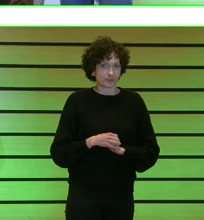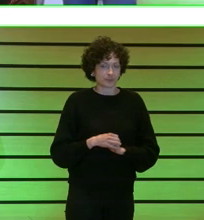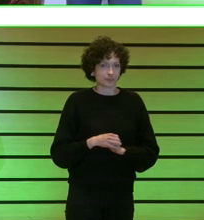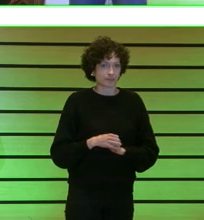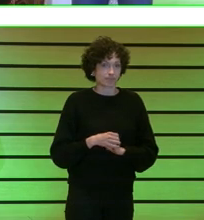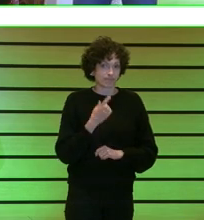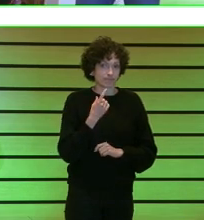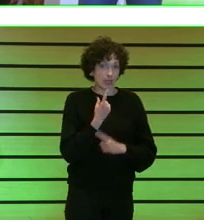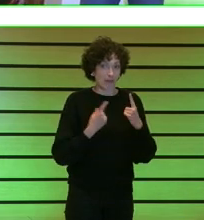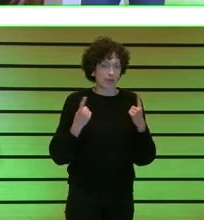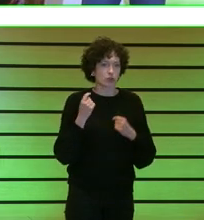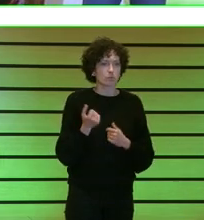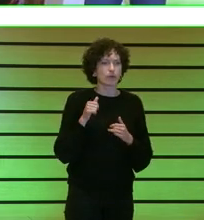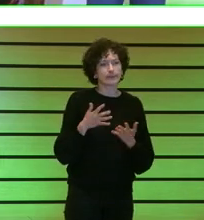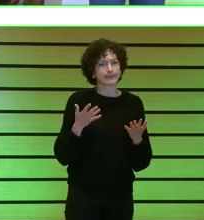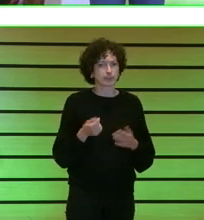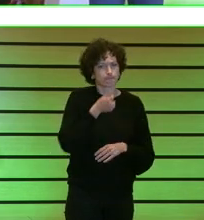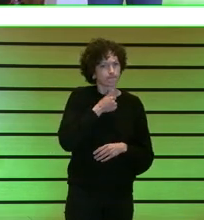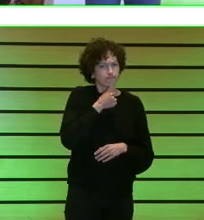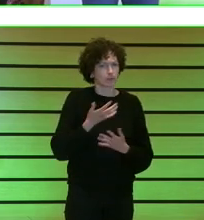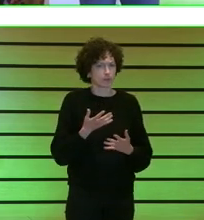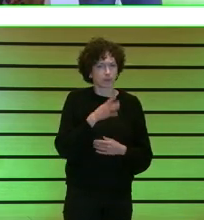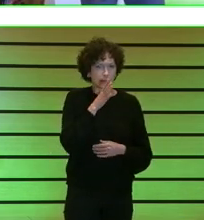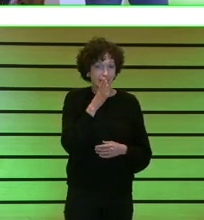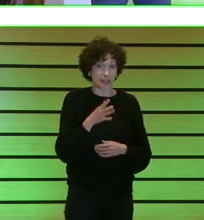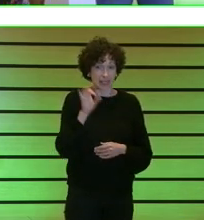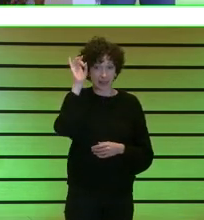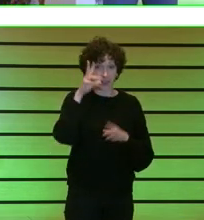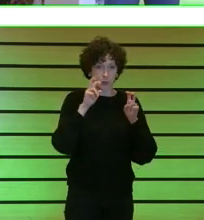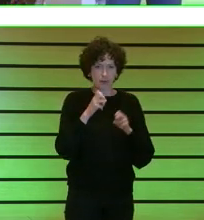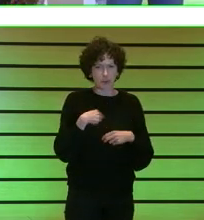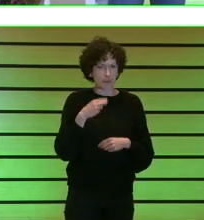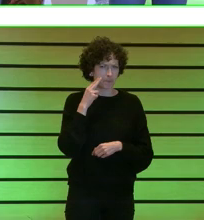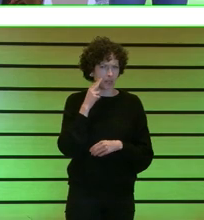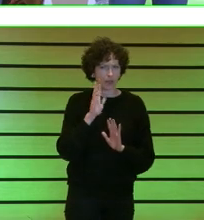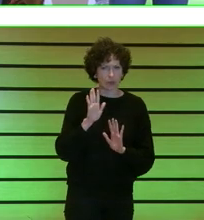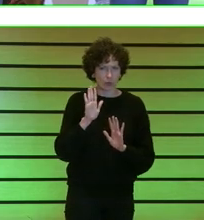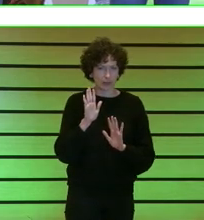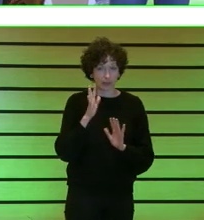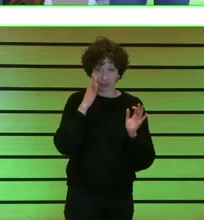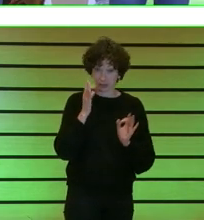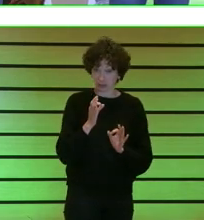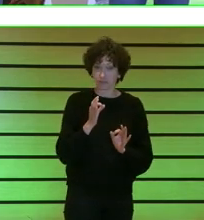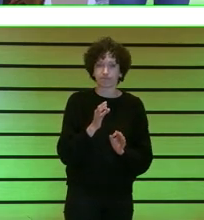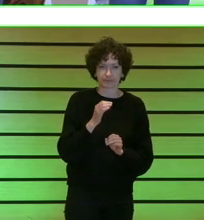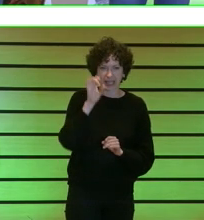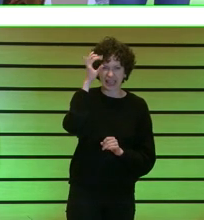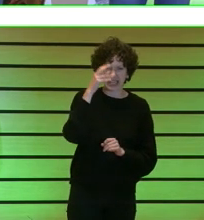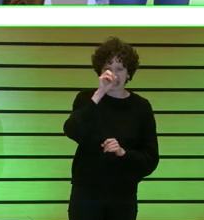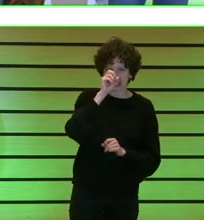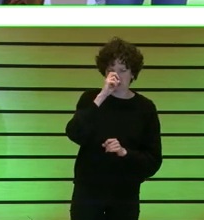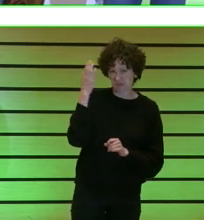nos encontramos con cierta resistencia porque nos dan miedo las ideas nuevas aunque nos deberían dar más miedo las ideas viejas